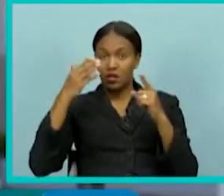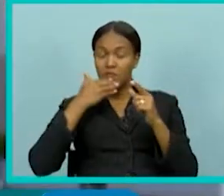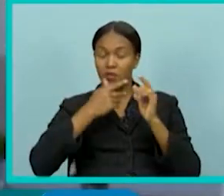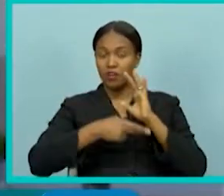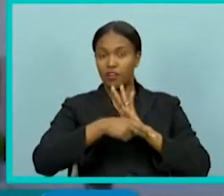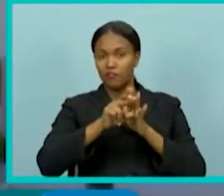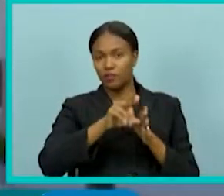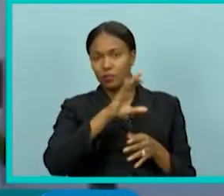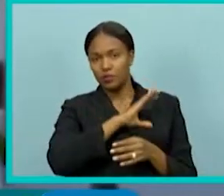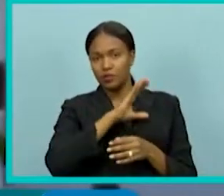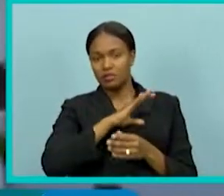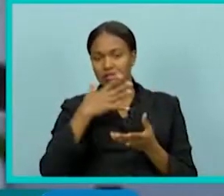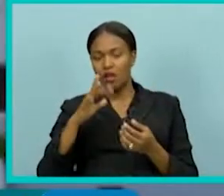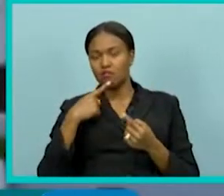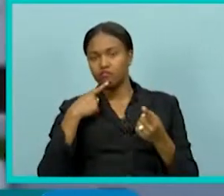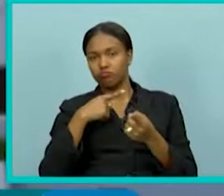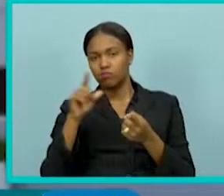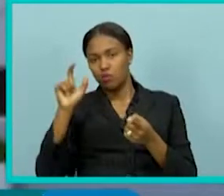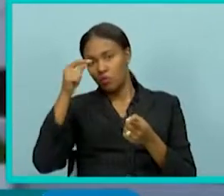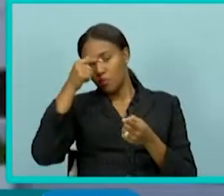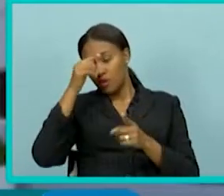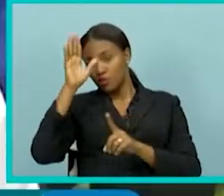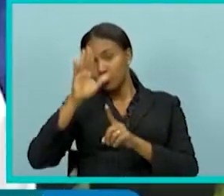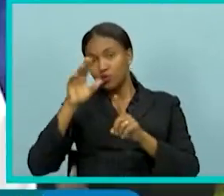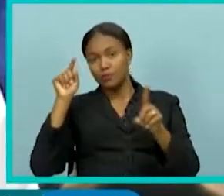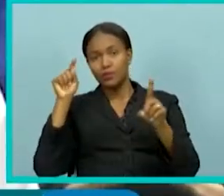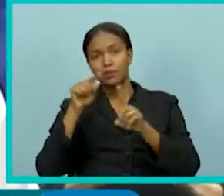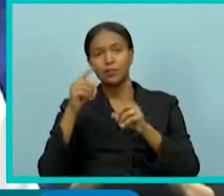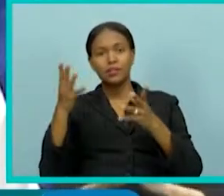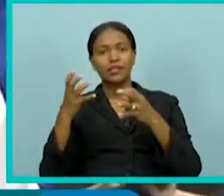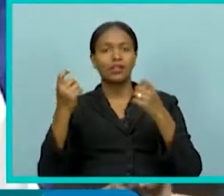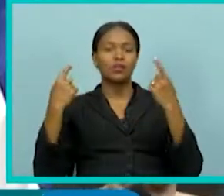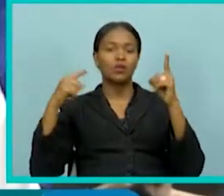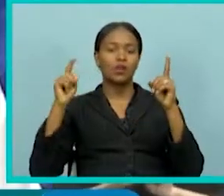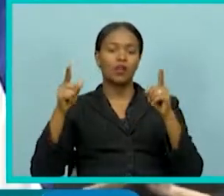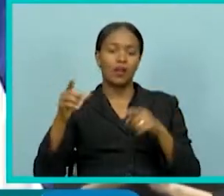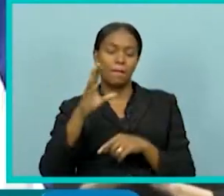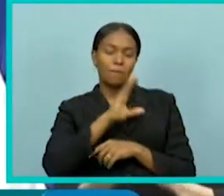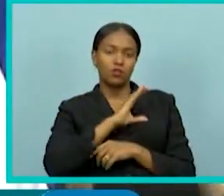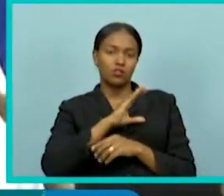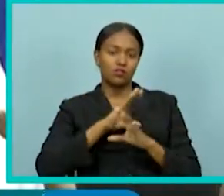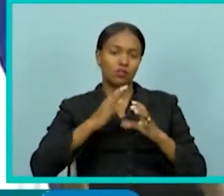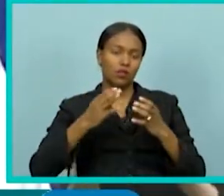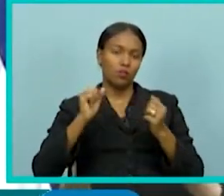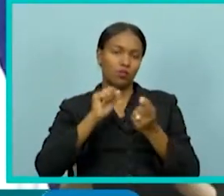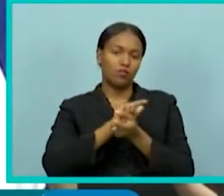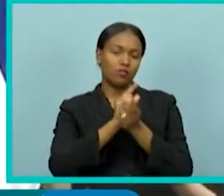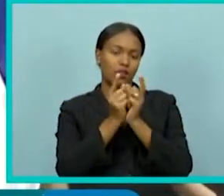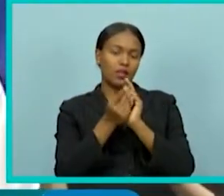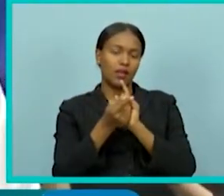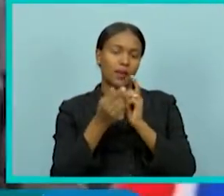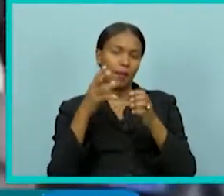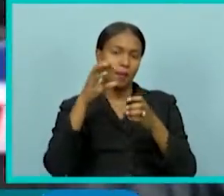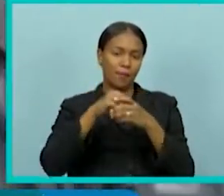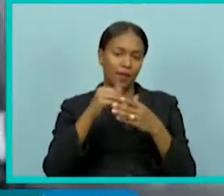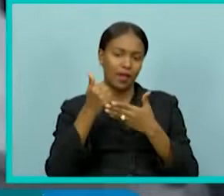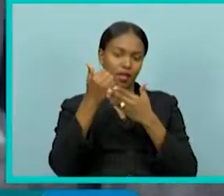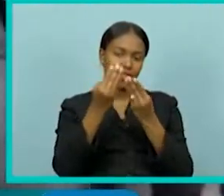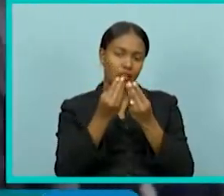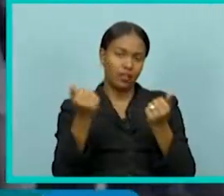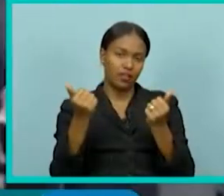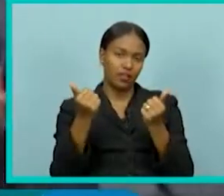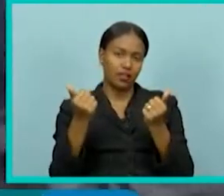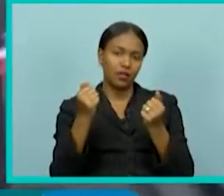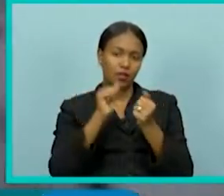policial, como lo anunciara el gobierno, cuya finalidad es lograr que el cuerpo del orden se convierta en parte de la solución y no